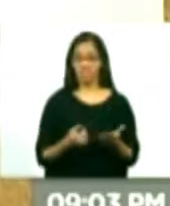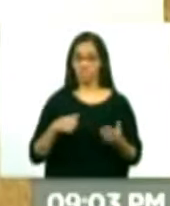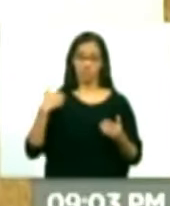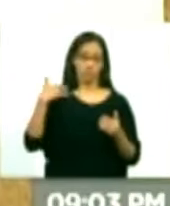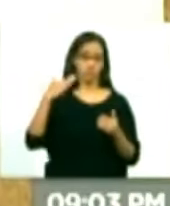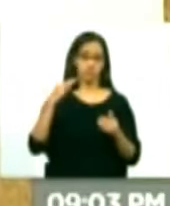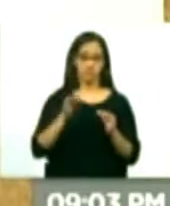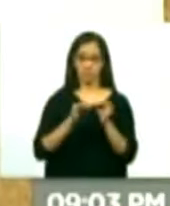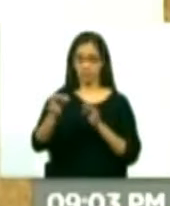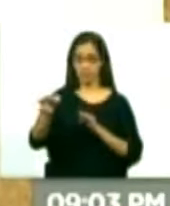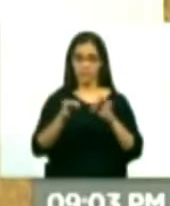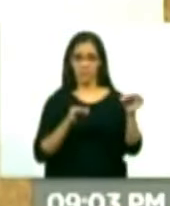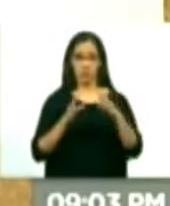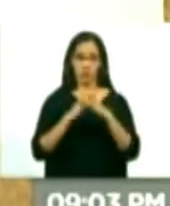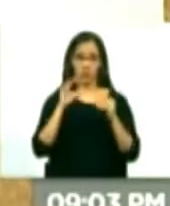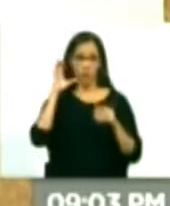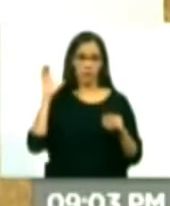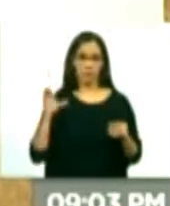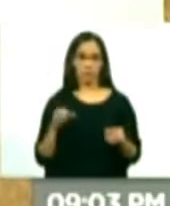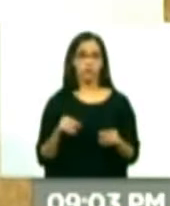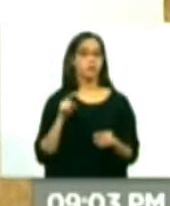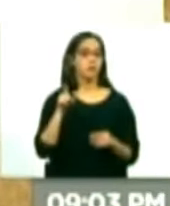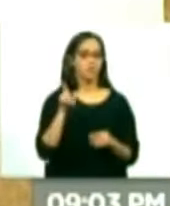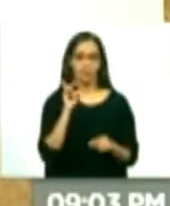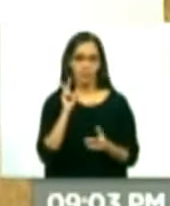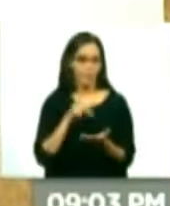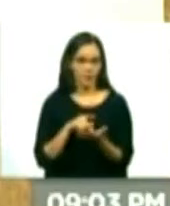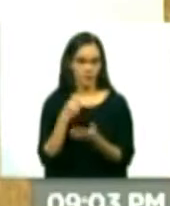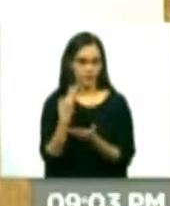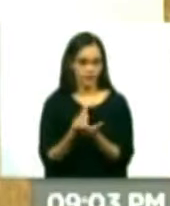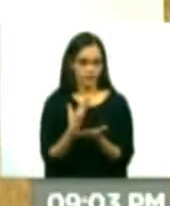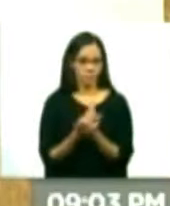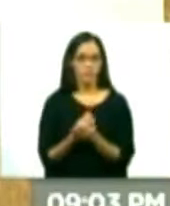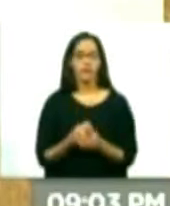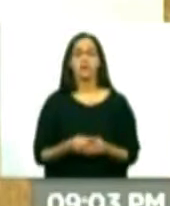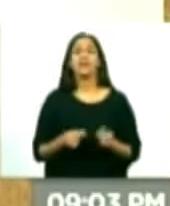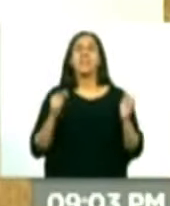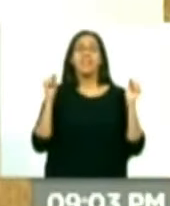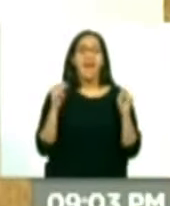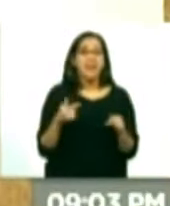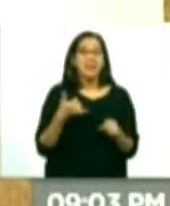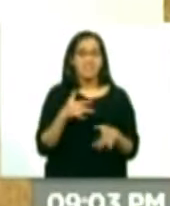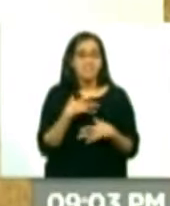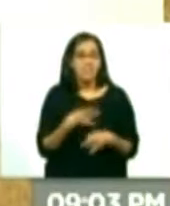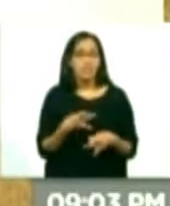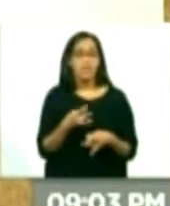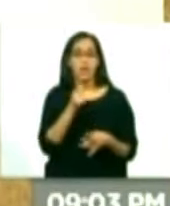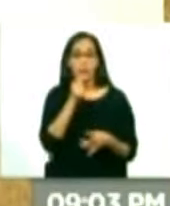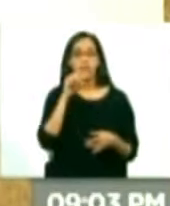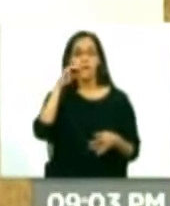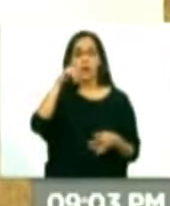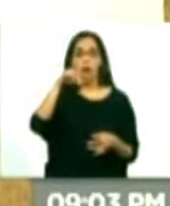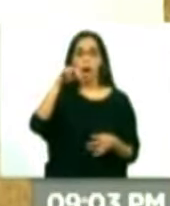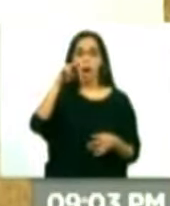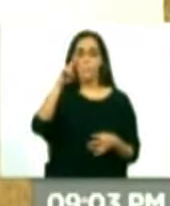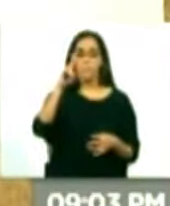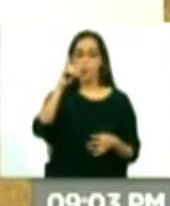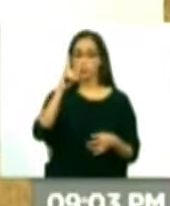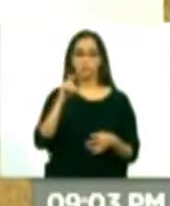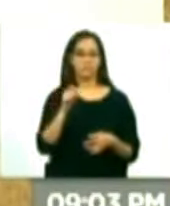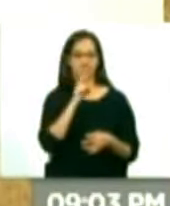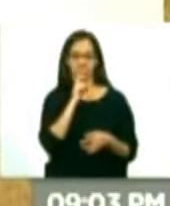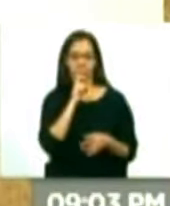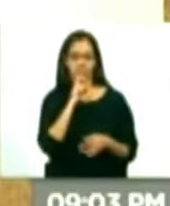y eso que nos ha ido el Furrial, papá. Pero de allí a que haya interés en la consulta de la MUC, hay un largo trecho.